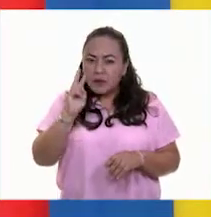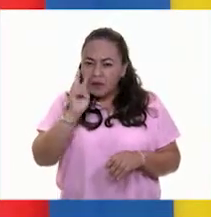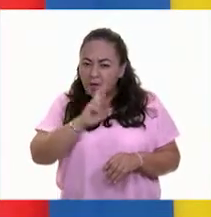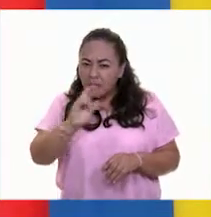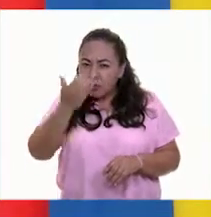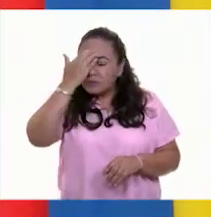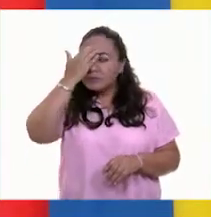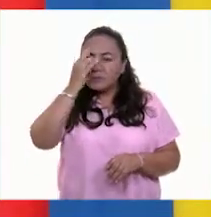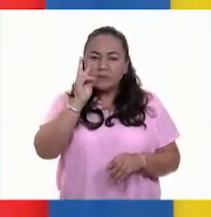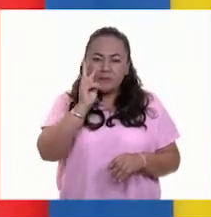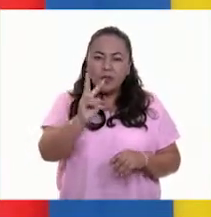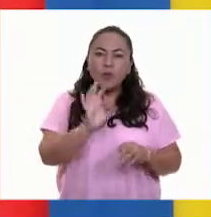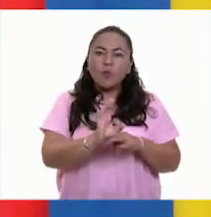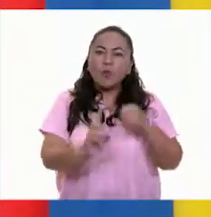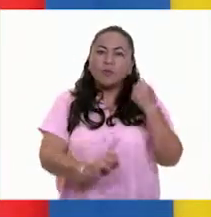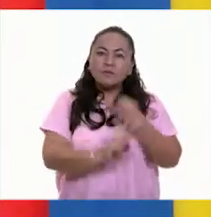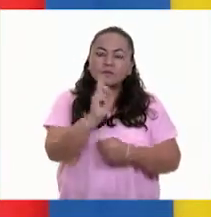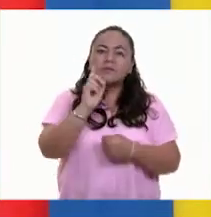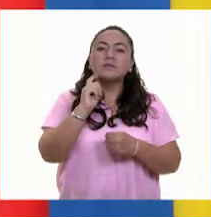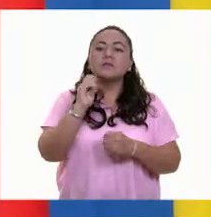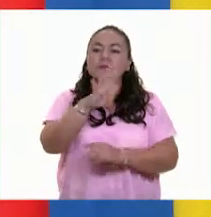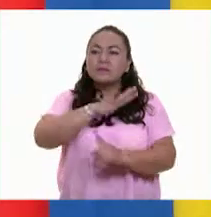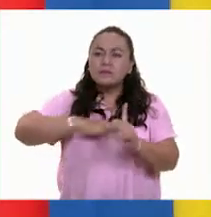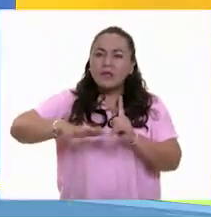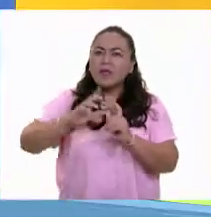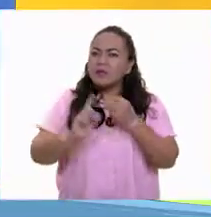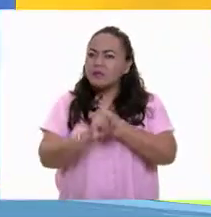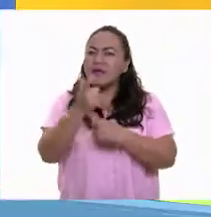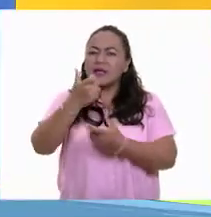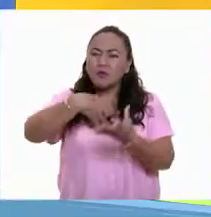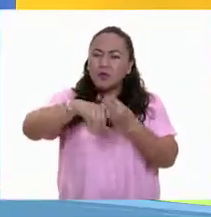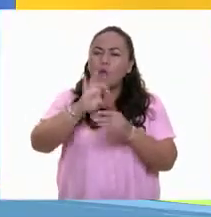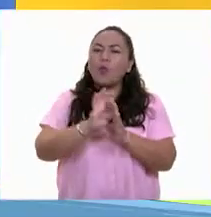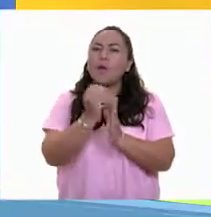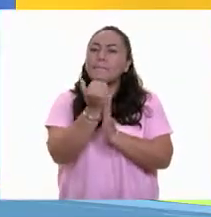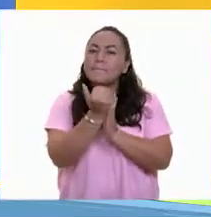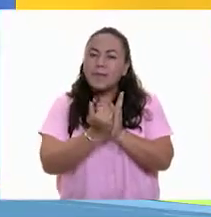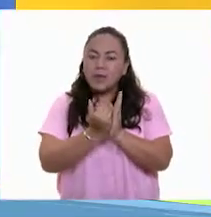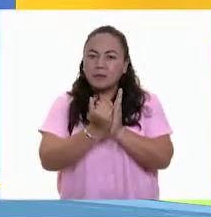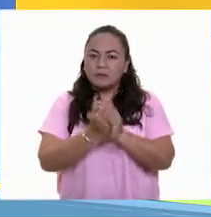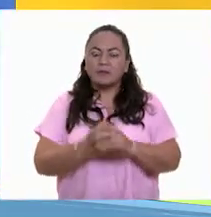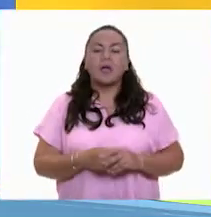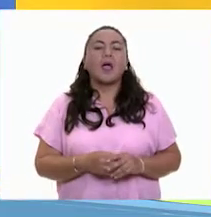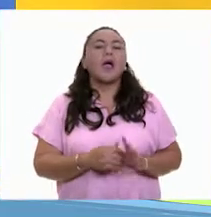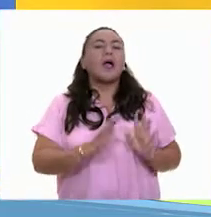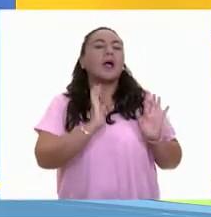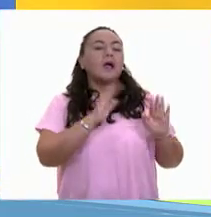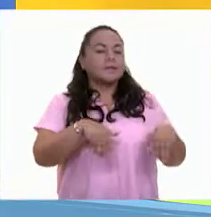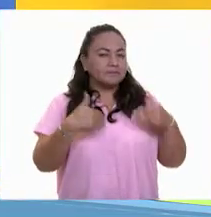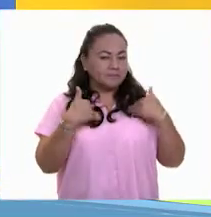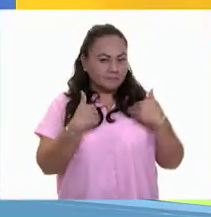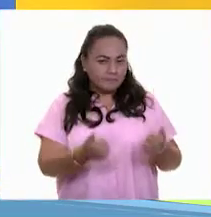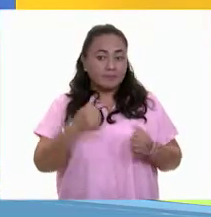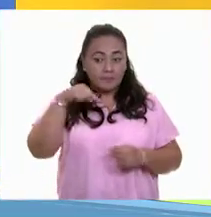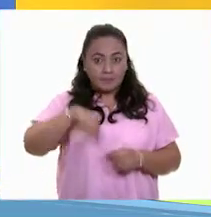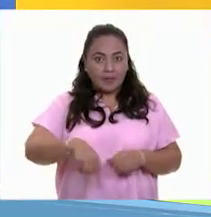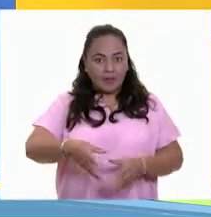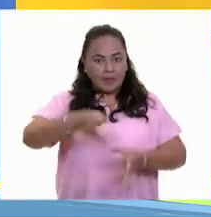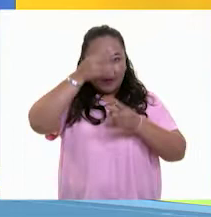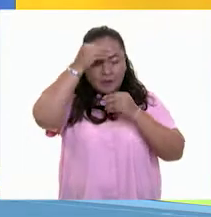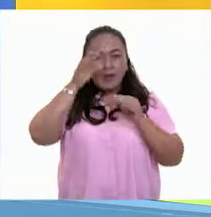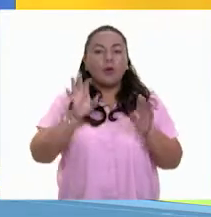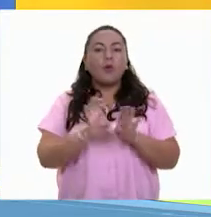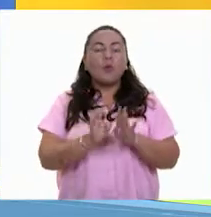la mitigación de los efectos económicos de los desastres. Ah, ya entiendo. En esta sesión aprenderemos más sobre